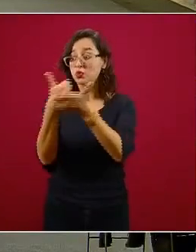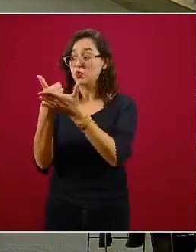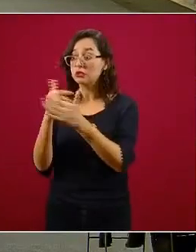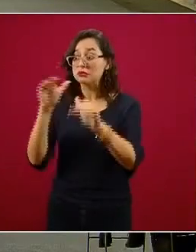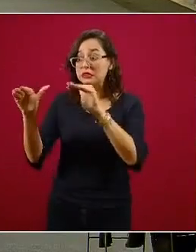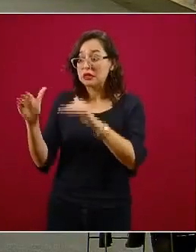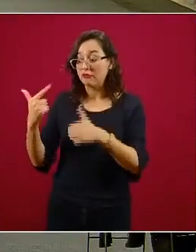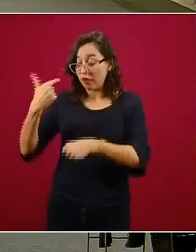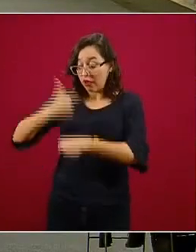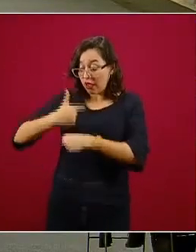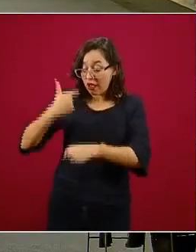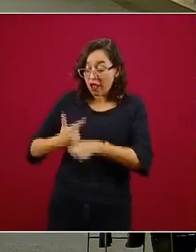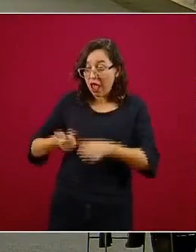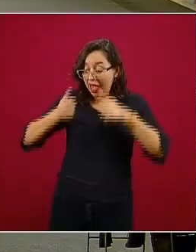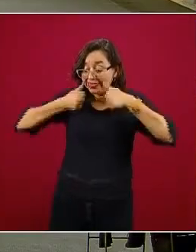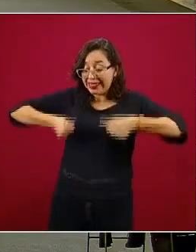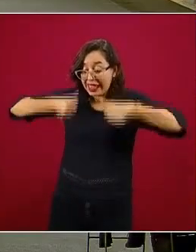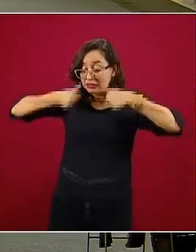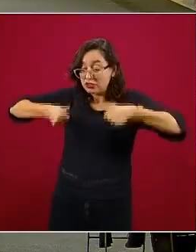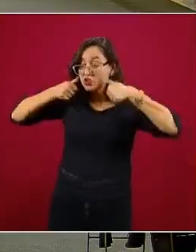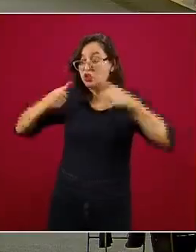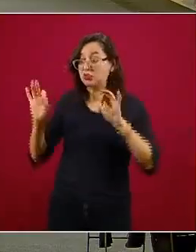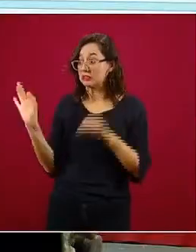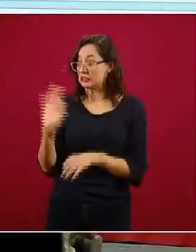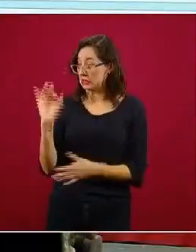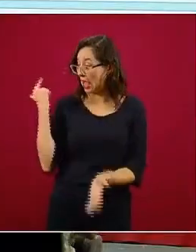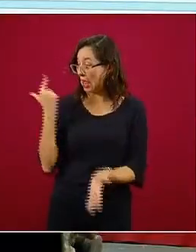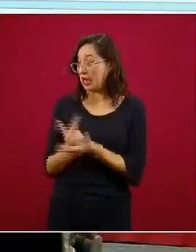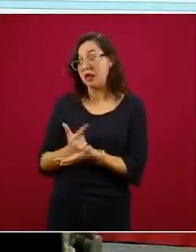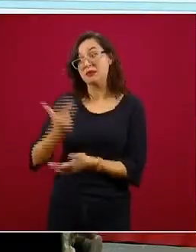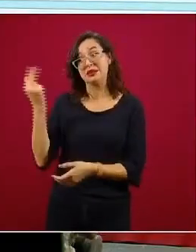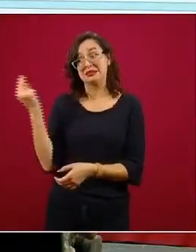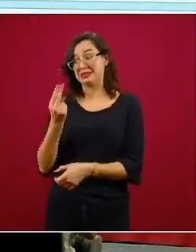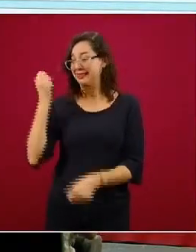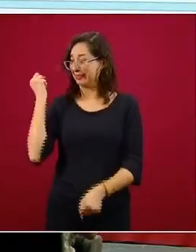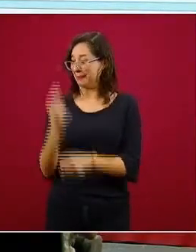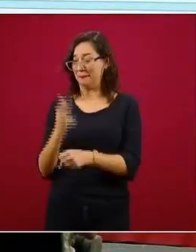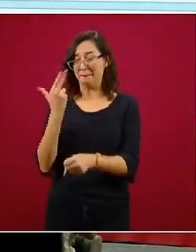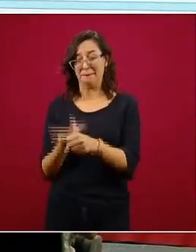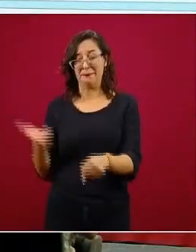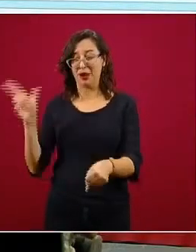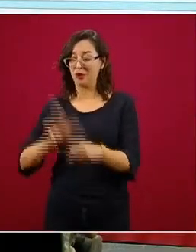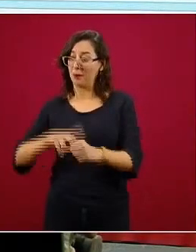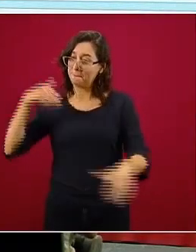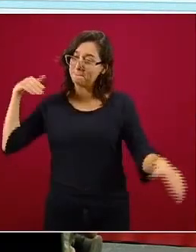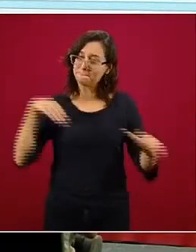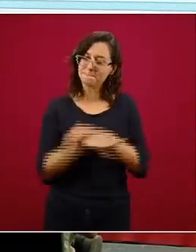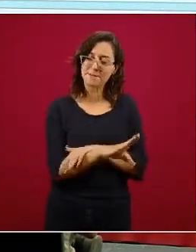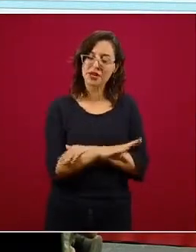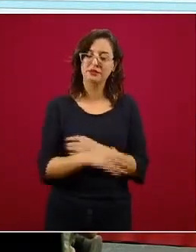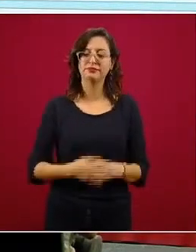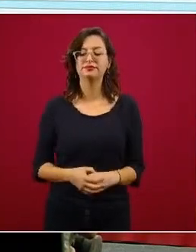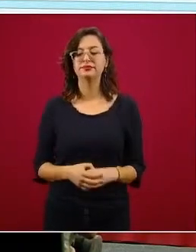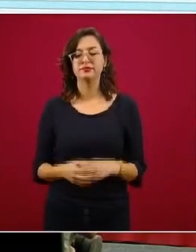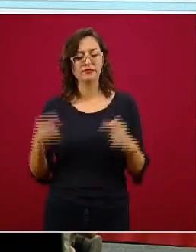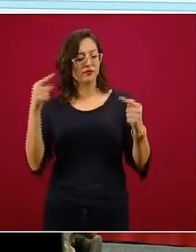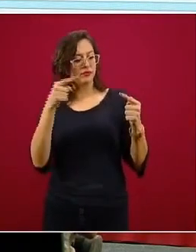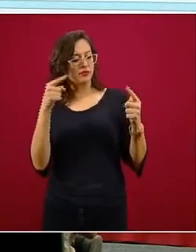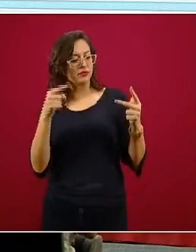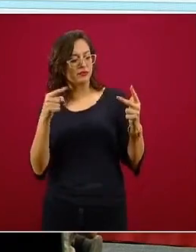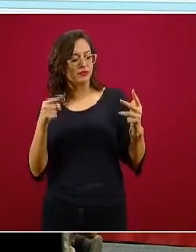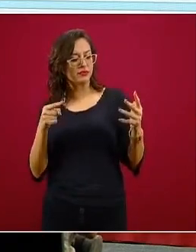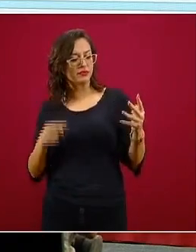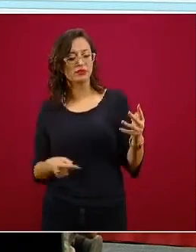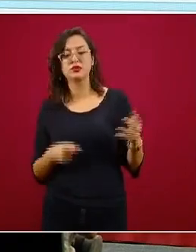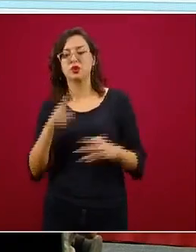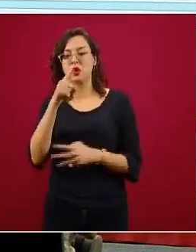que detecten esos datos de alarma para una hospitalización anticipada. Entonces, estos son los 4 escenarios y la intensidad de los